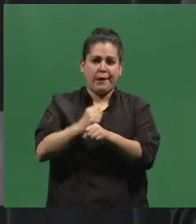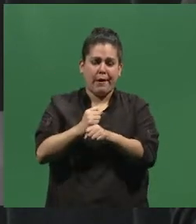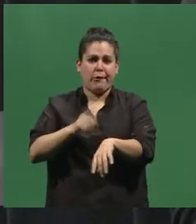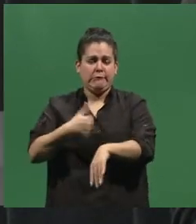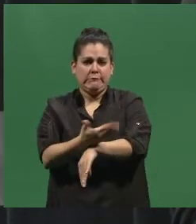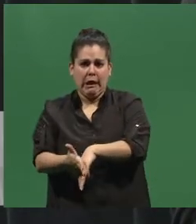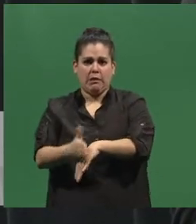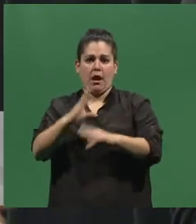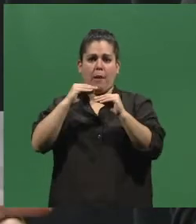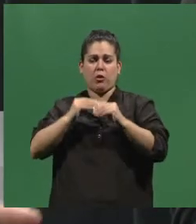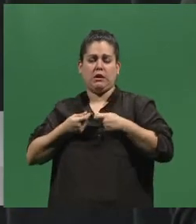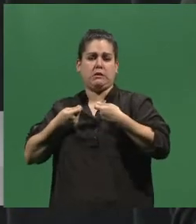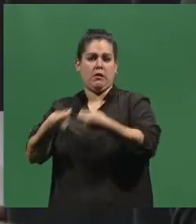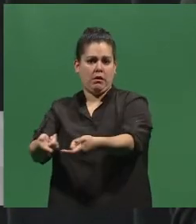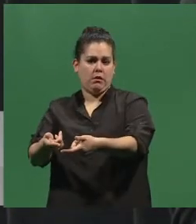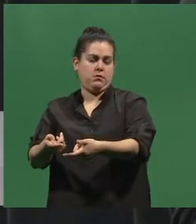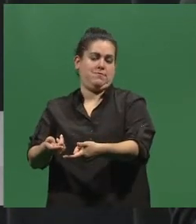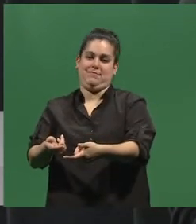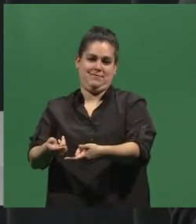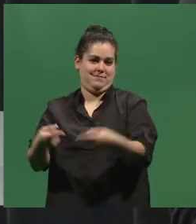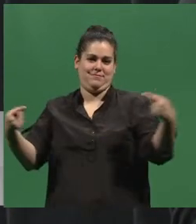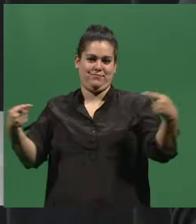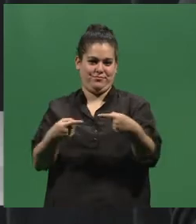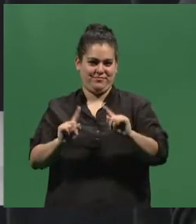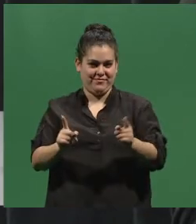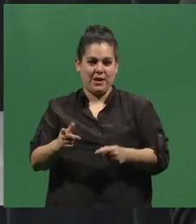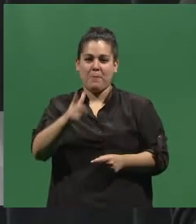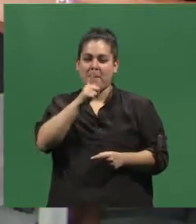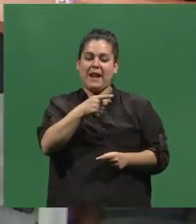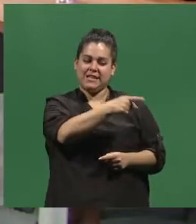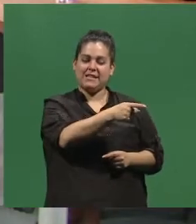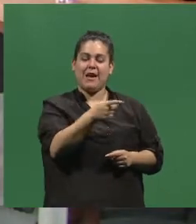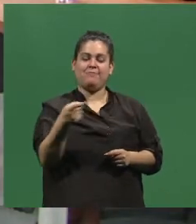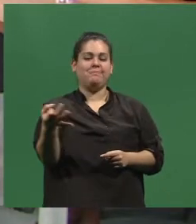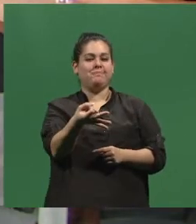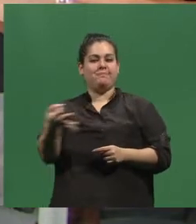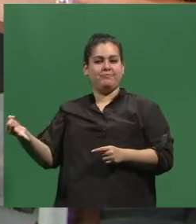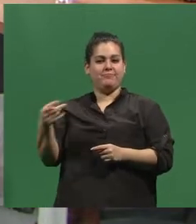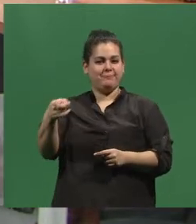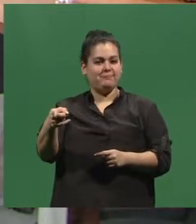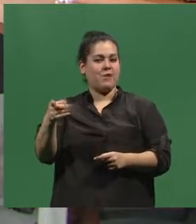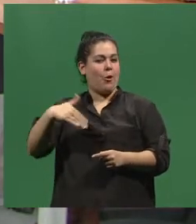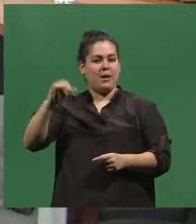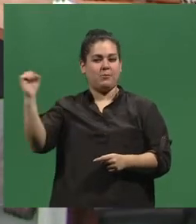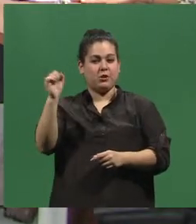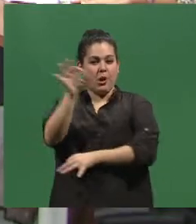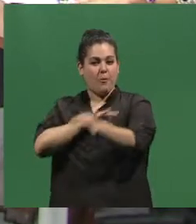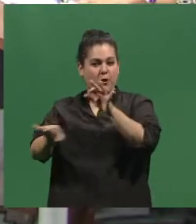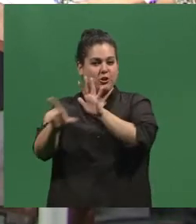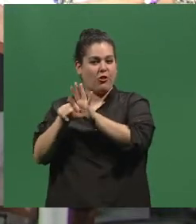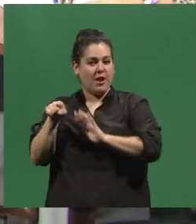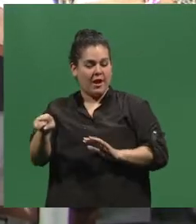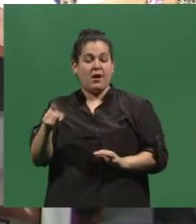porque se le hace tarde, pum, una hamburguesa. Exacto. Creo que la conclusión de Milce fue lo más importante de este proyecto,